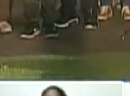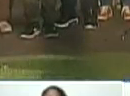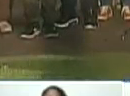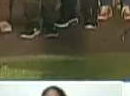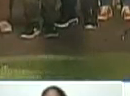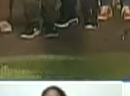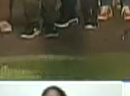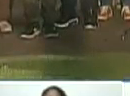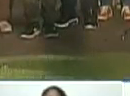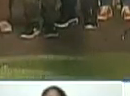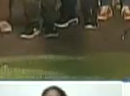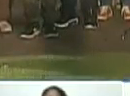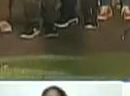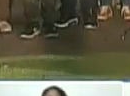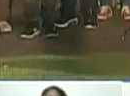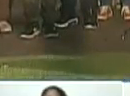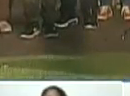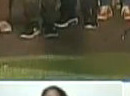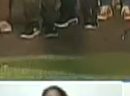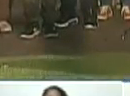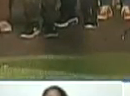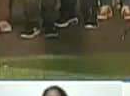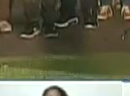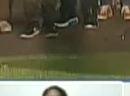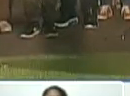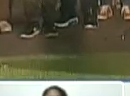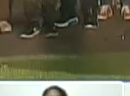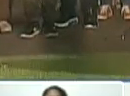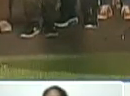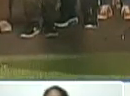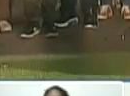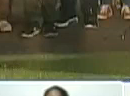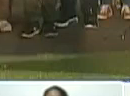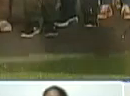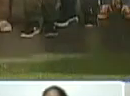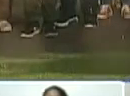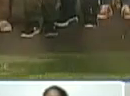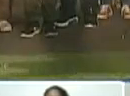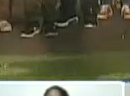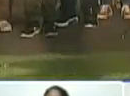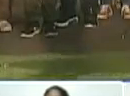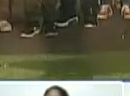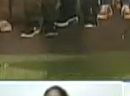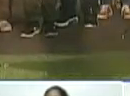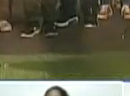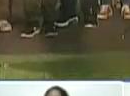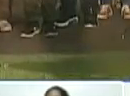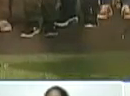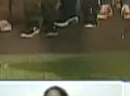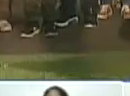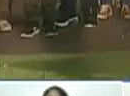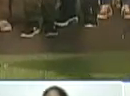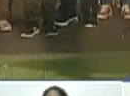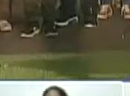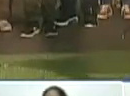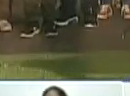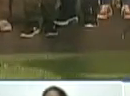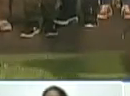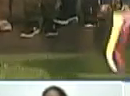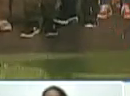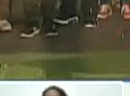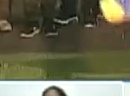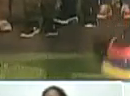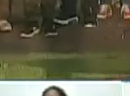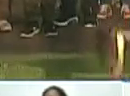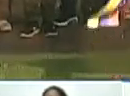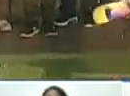puerta de la casa, que convoque, que hable, un liderazgo que esté renovándose y activando